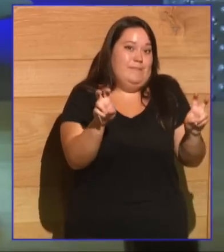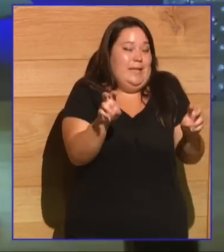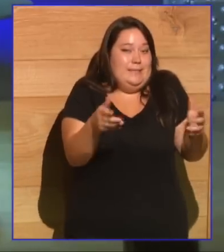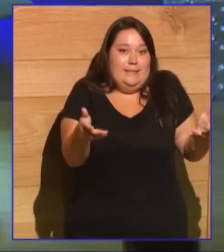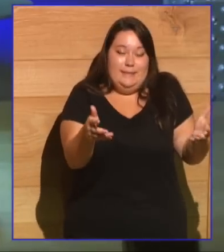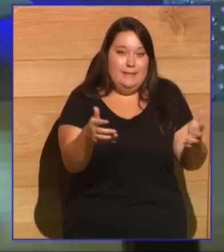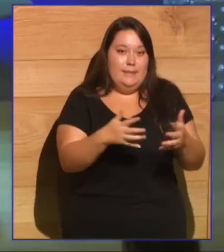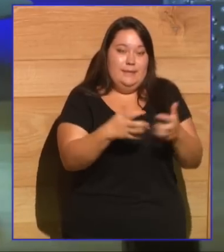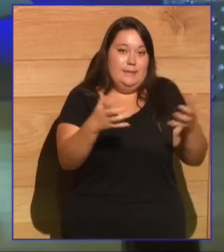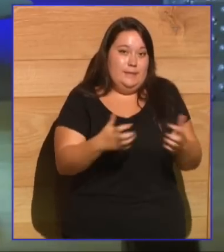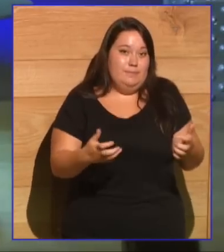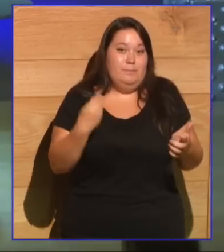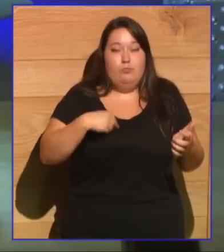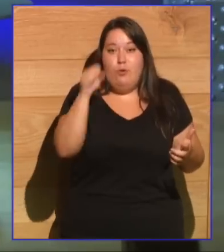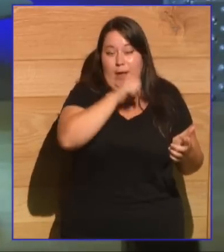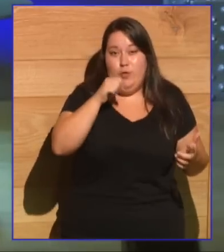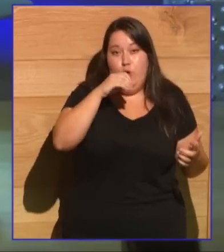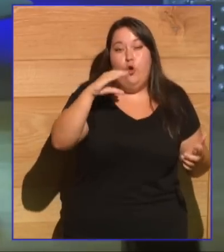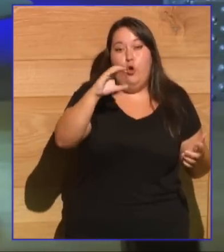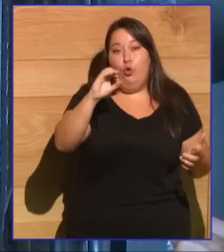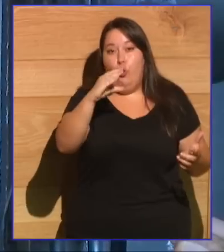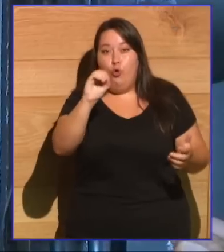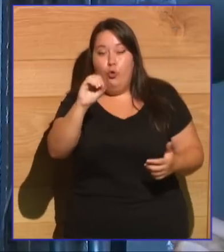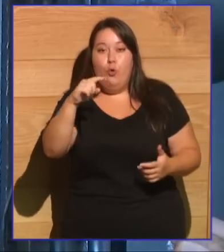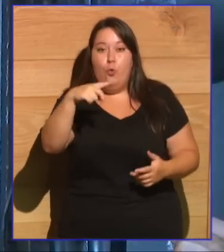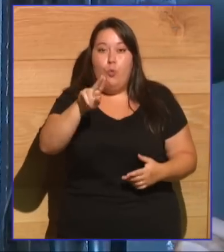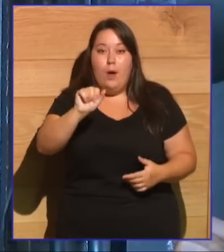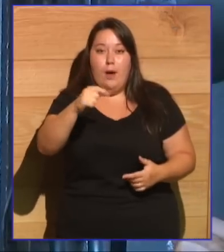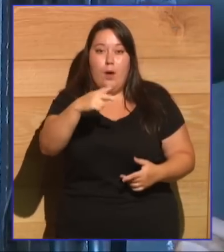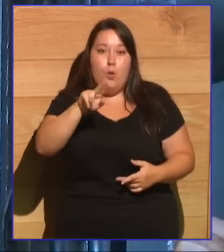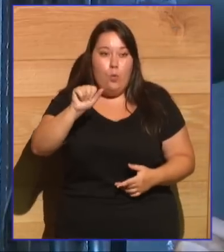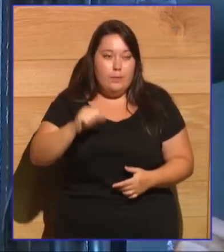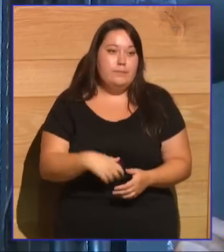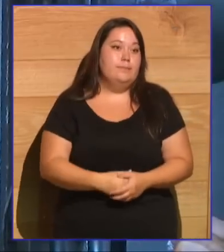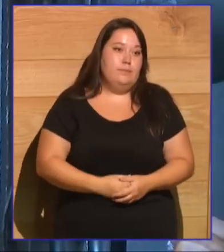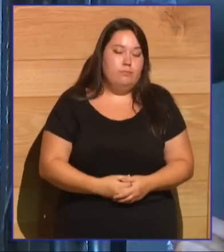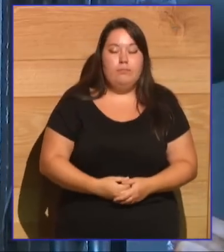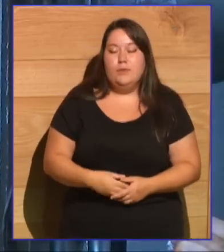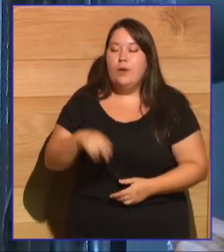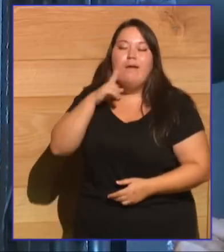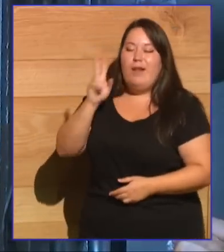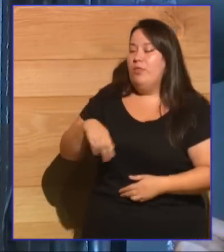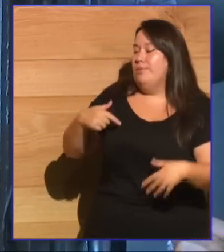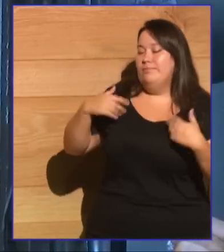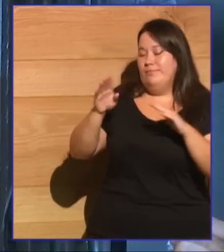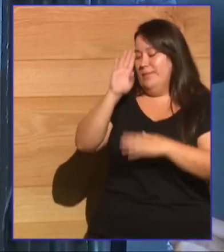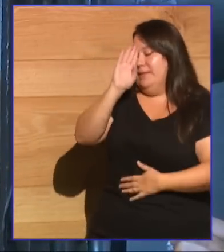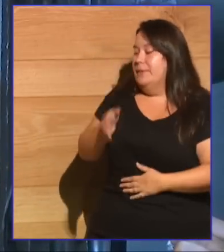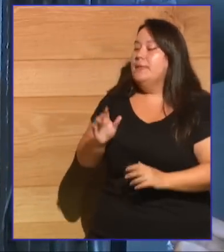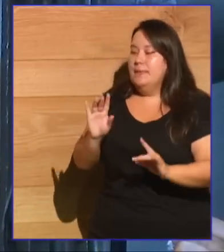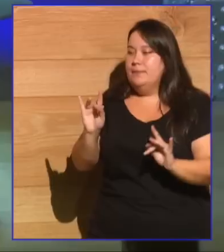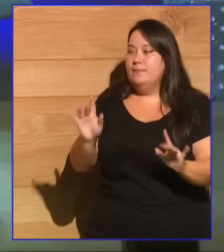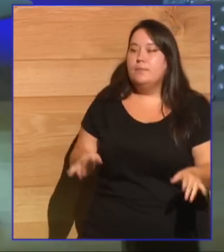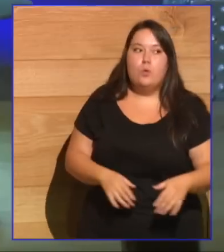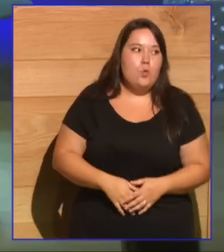perdió está de coco guagua no es pero es mi nueva actitud yo le doy la razón enseguida ya está no pasa nada estoy